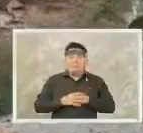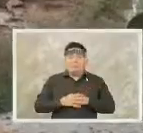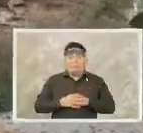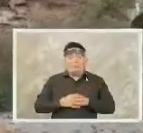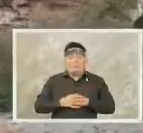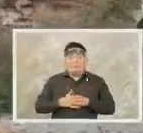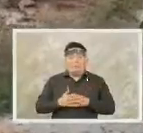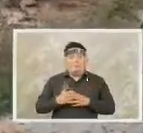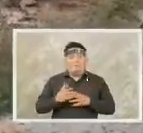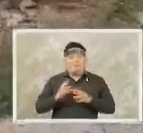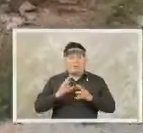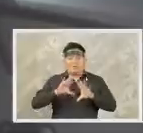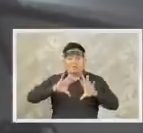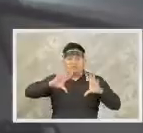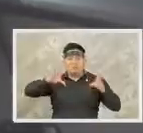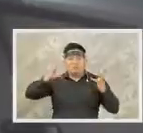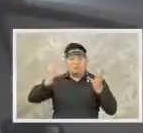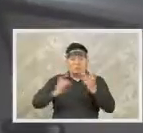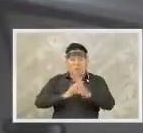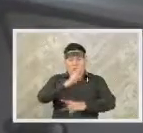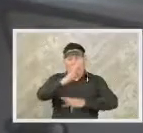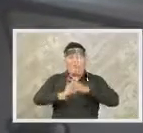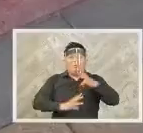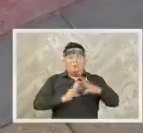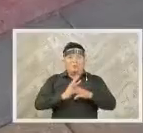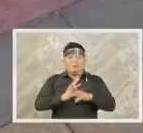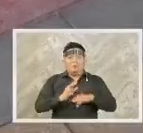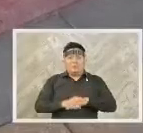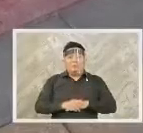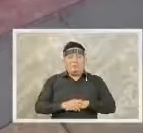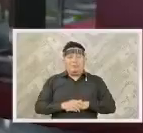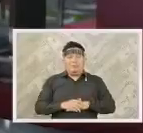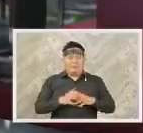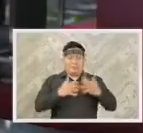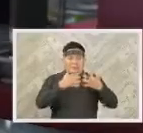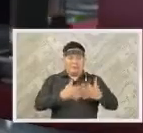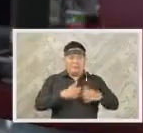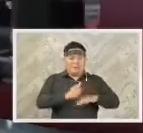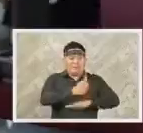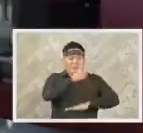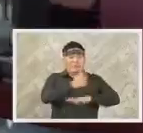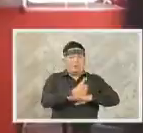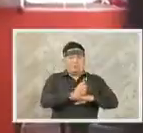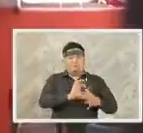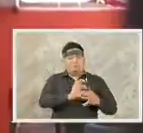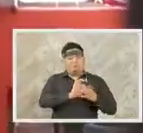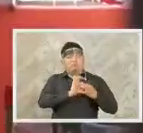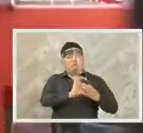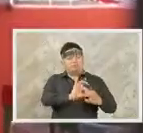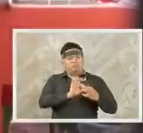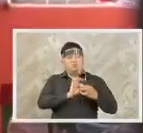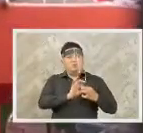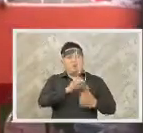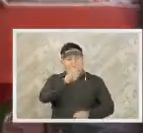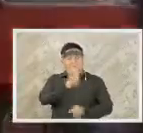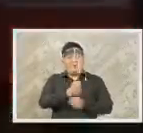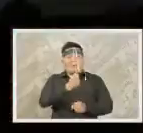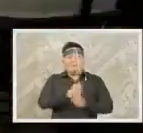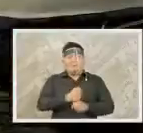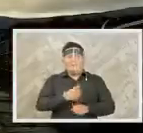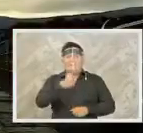Desde que el mundo se paralizó, como ciudadanos y empresarios, hemos venido haciendo esfuerzos para poder soportar estos difíciles momentos.